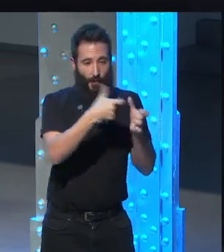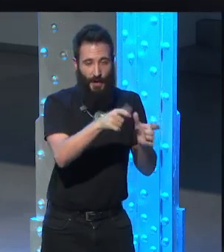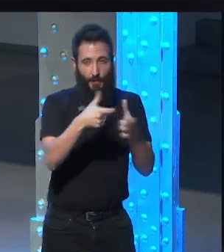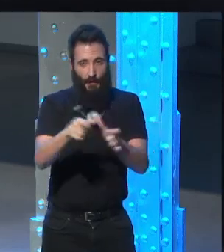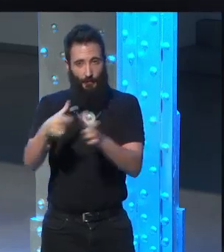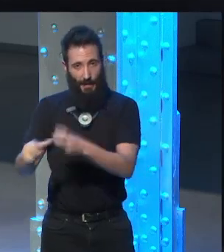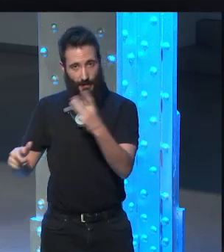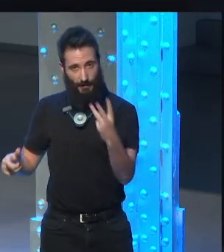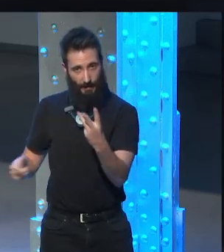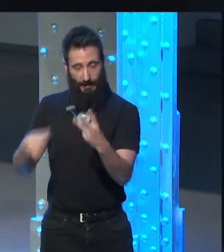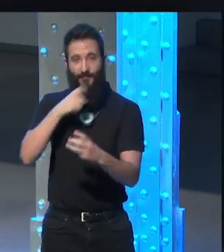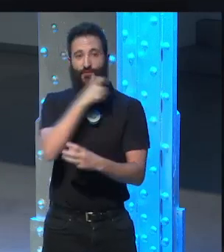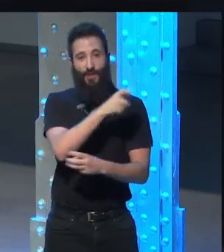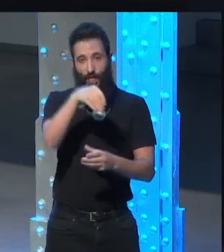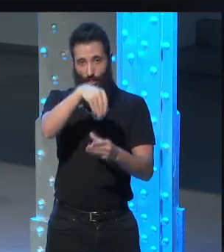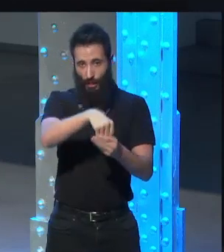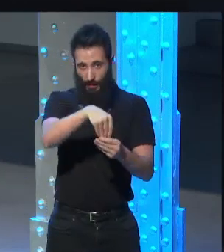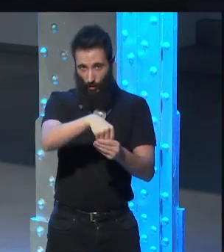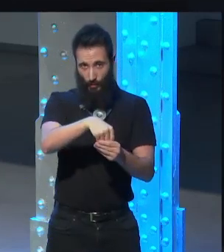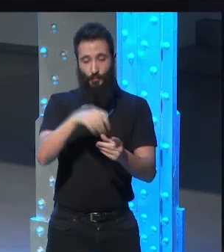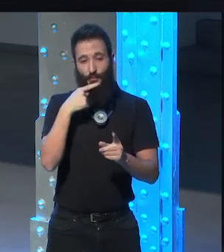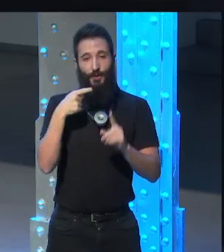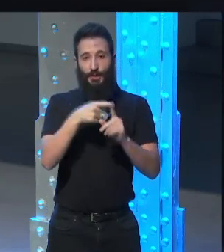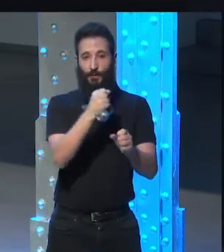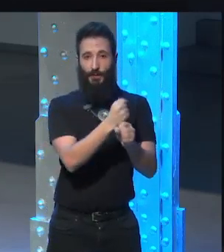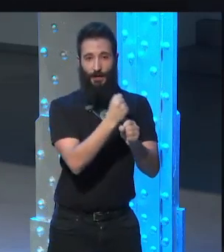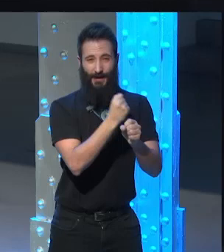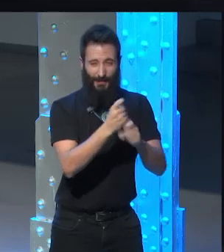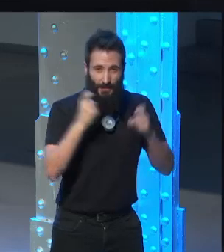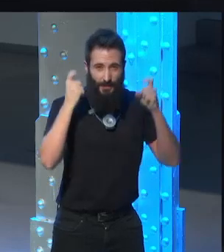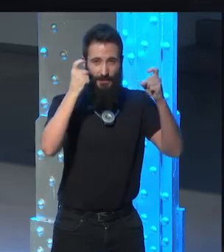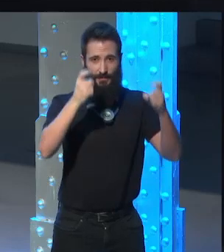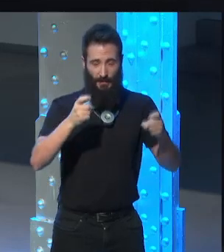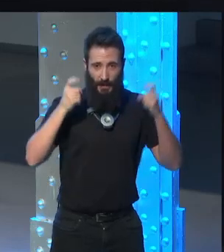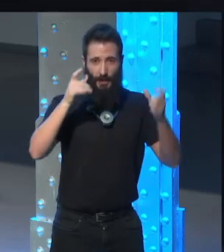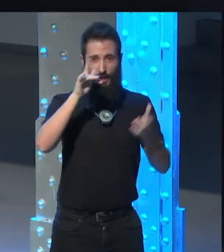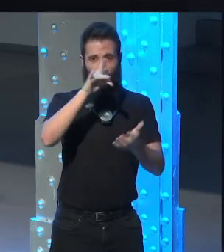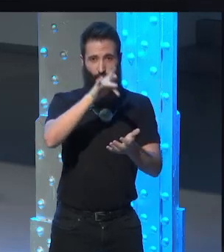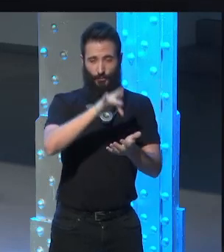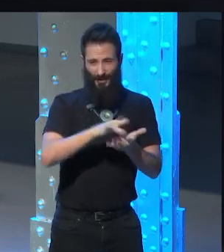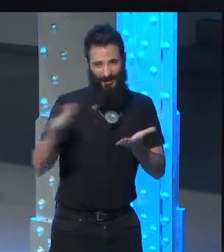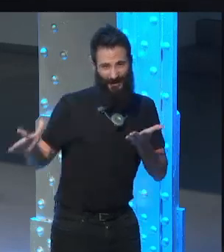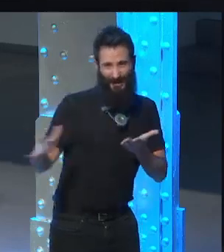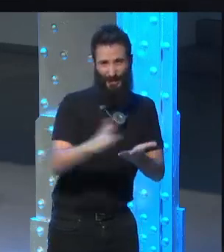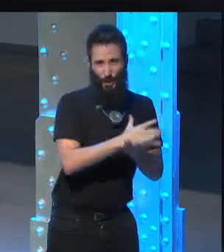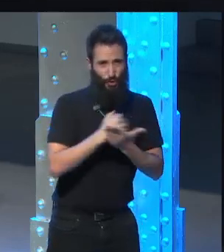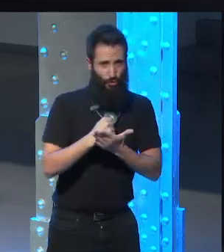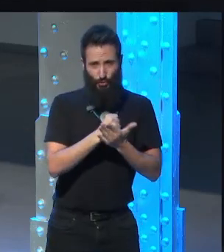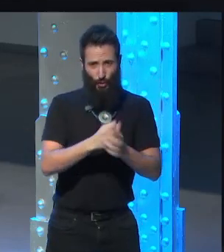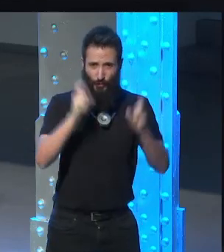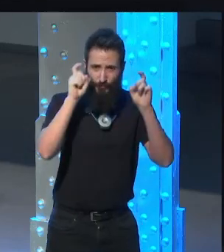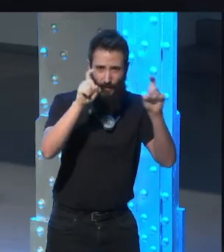en la Fundación. Trabajamos para intentar contribuir a mejorar todo lo que tiene que ver con